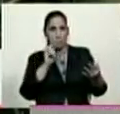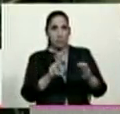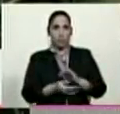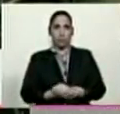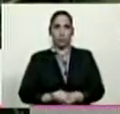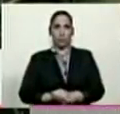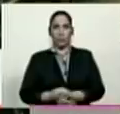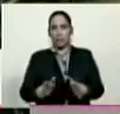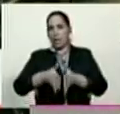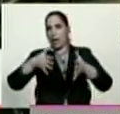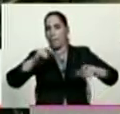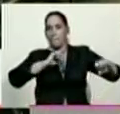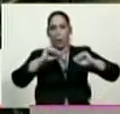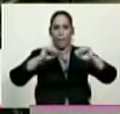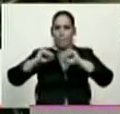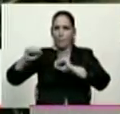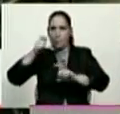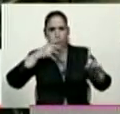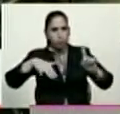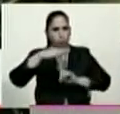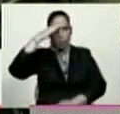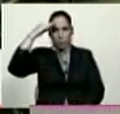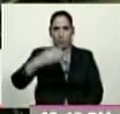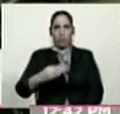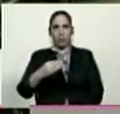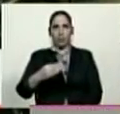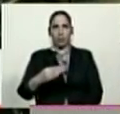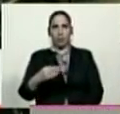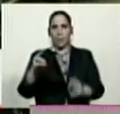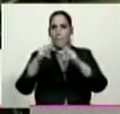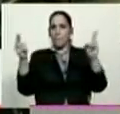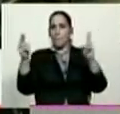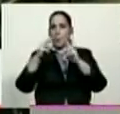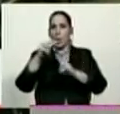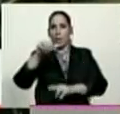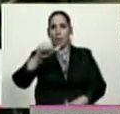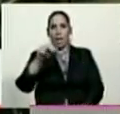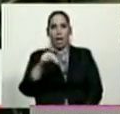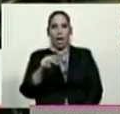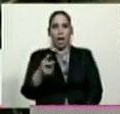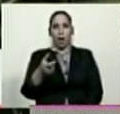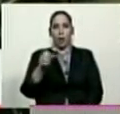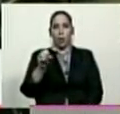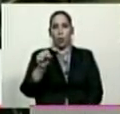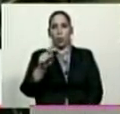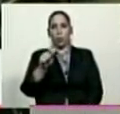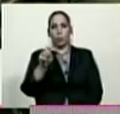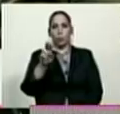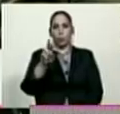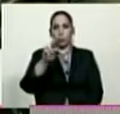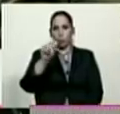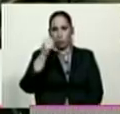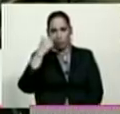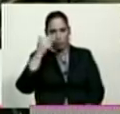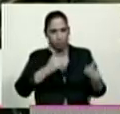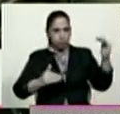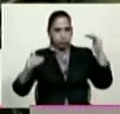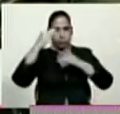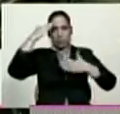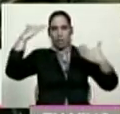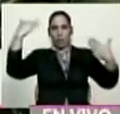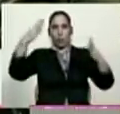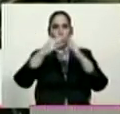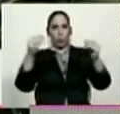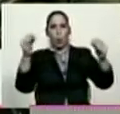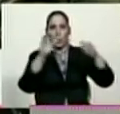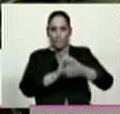gran movilización cívico-militar del puente de Angostura, impresionante. Mi saludo pues a todos, máxima moral, máxima cohesión, máxima